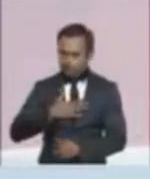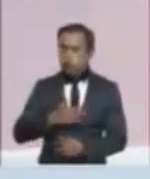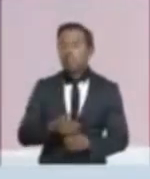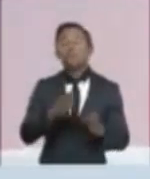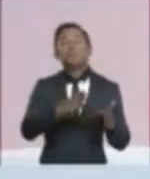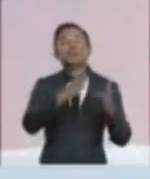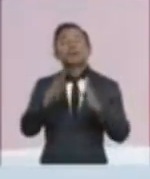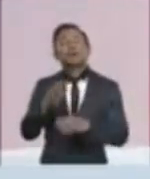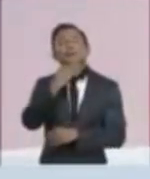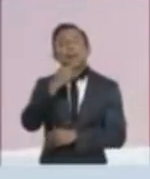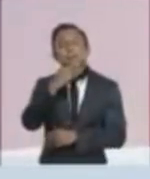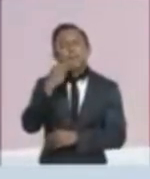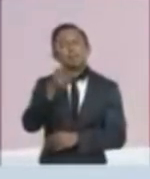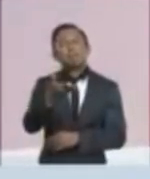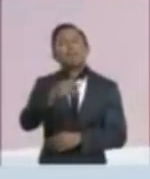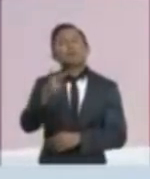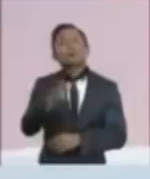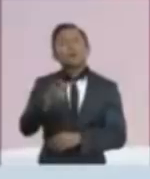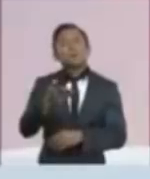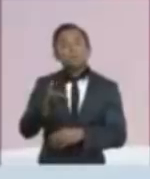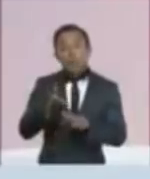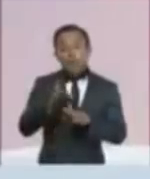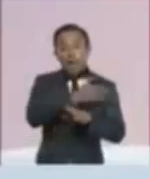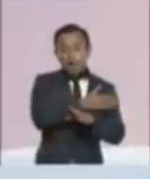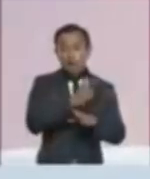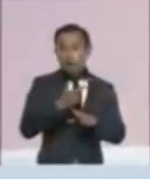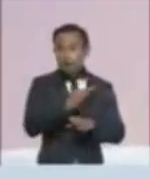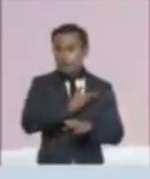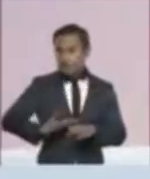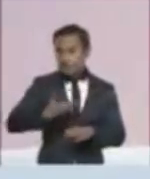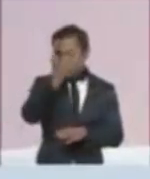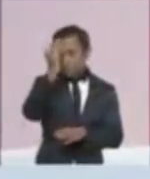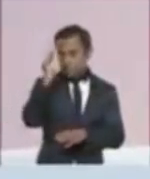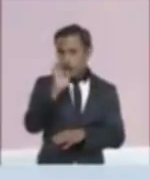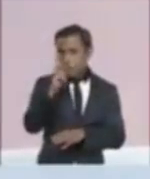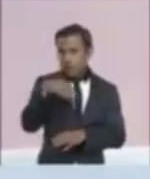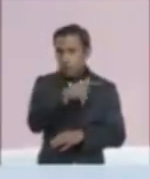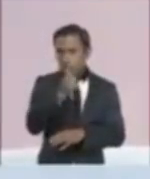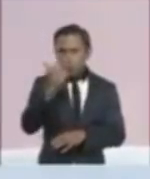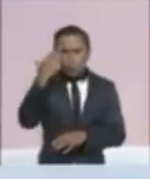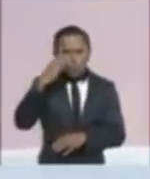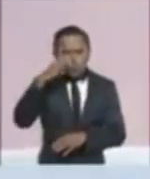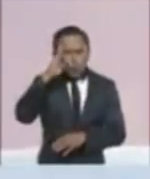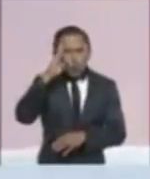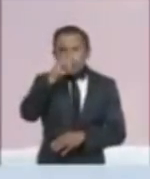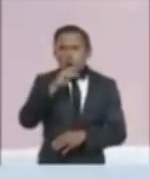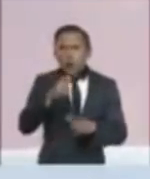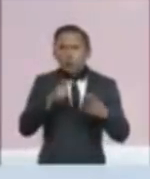Peña Nieto hemos visto un repunte muy fuerte de los homicidios dolosos, particularmente a partir del 2015. ¿Qué